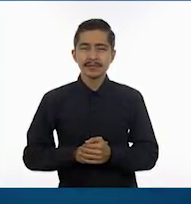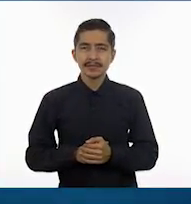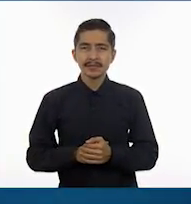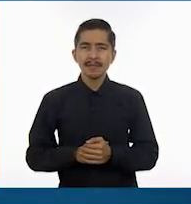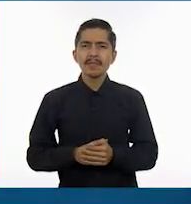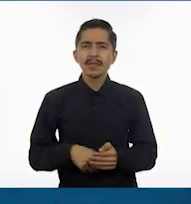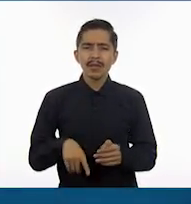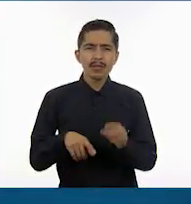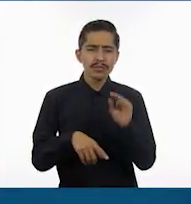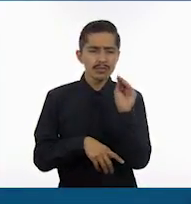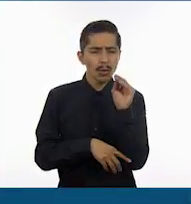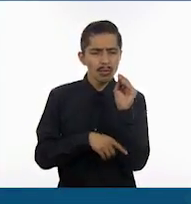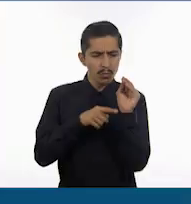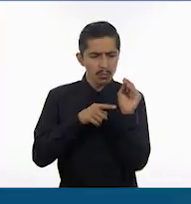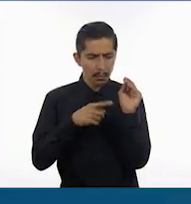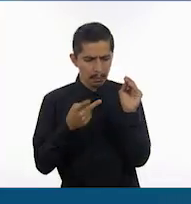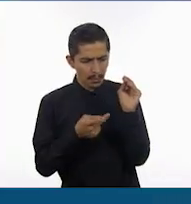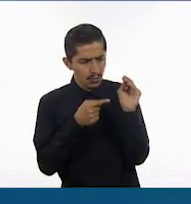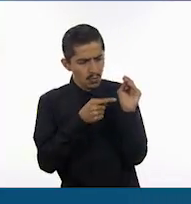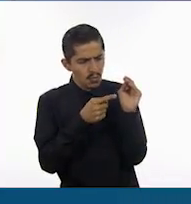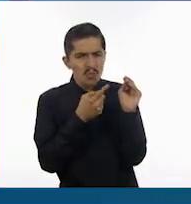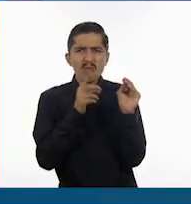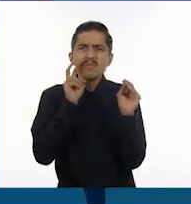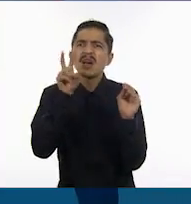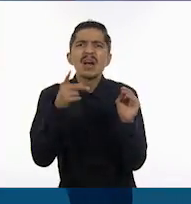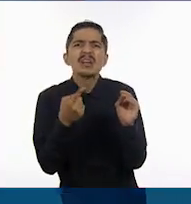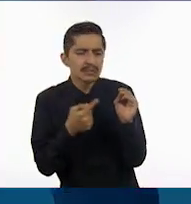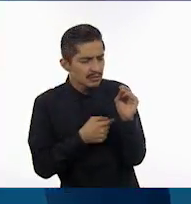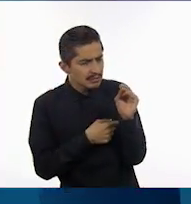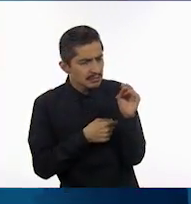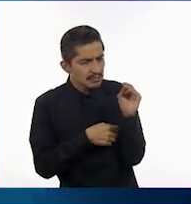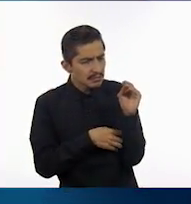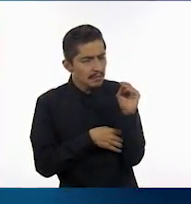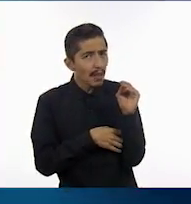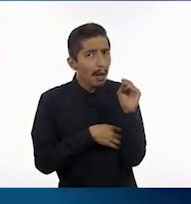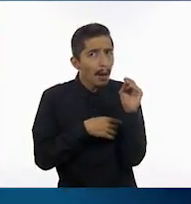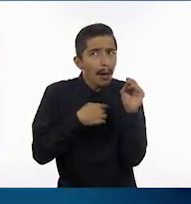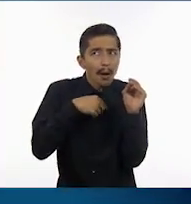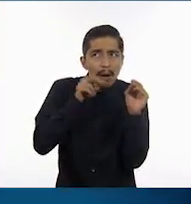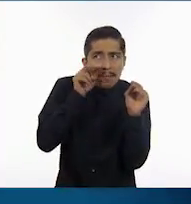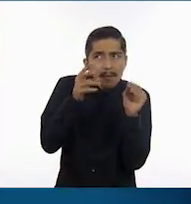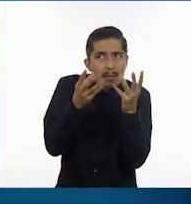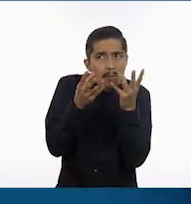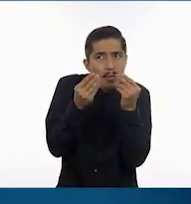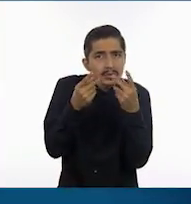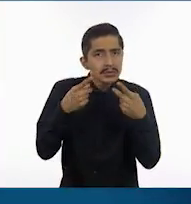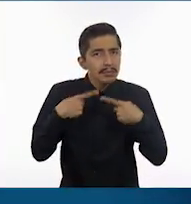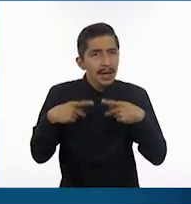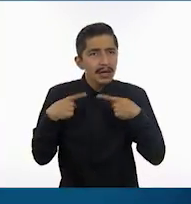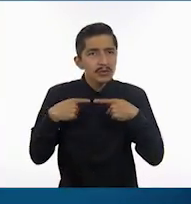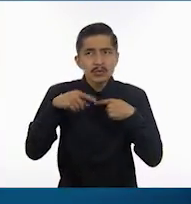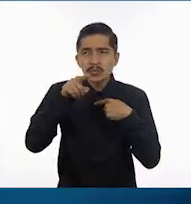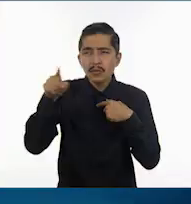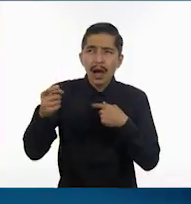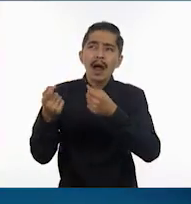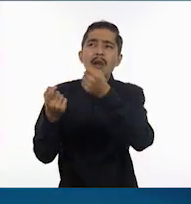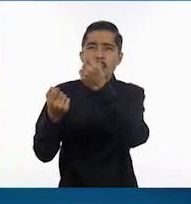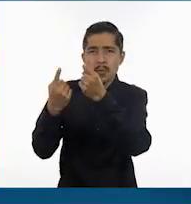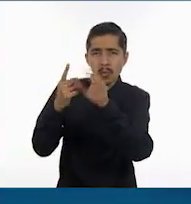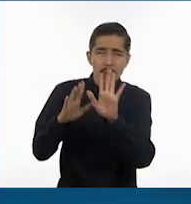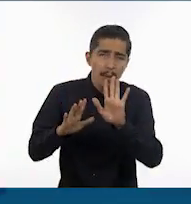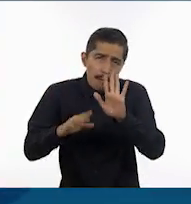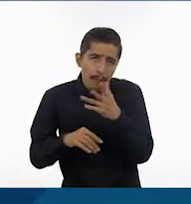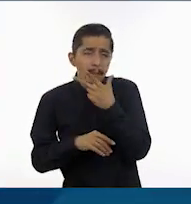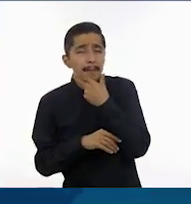¿Qué ves, Ton? Oh, yo veo muchos personajes. Algunos son hombres,